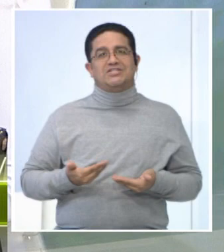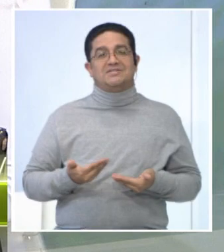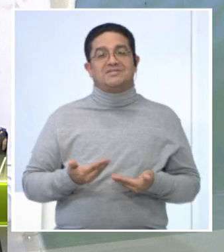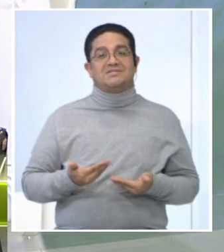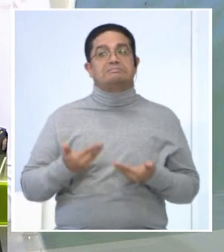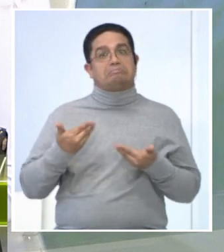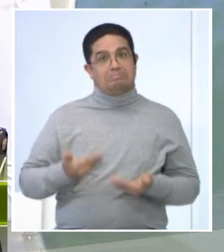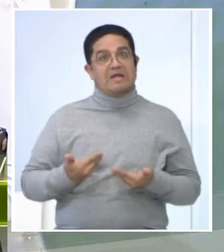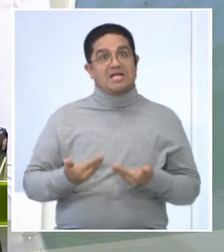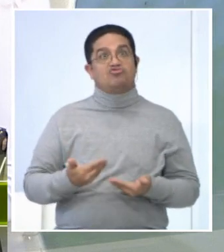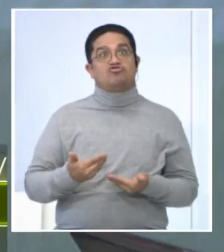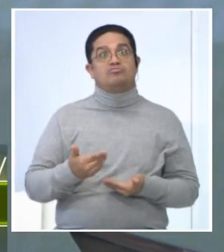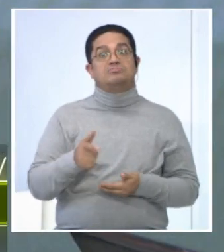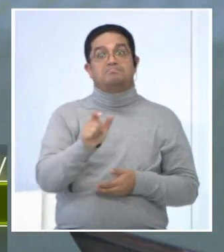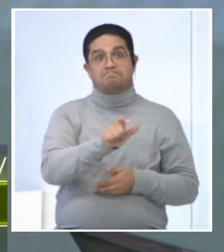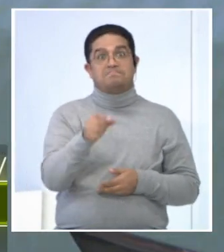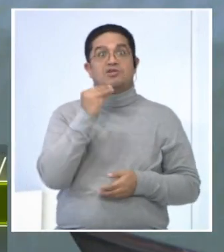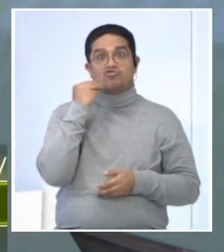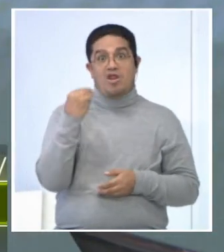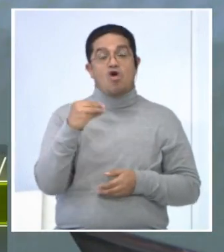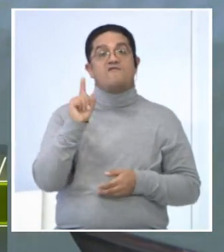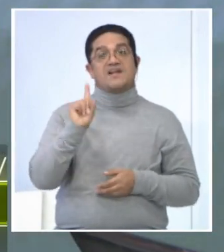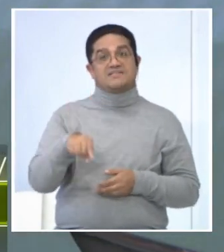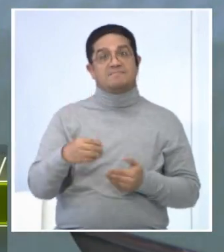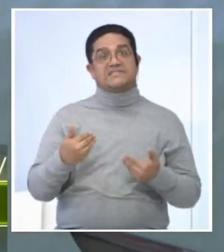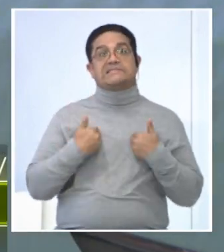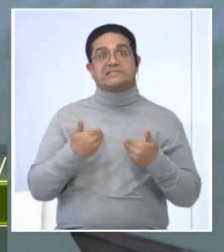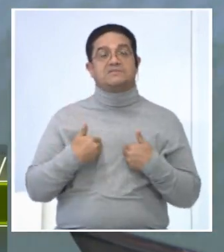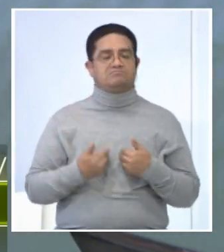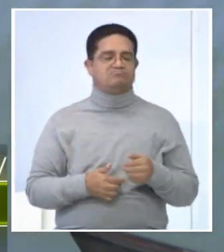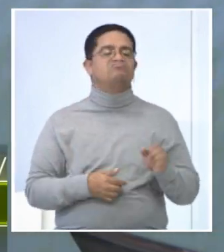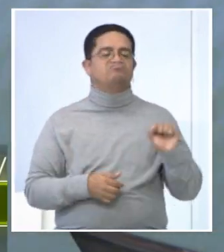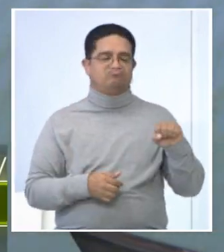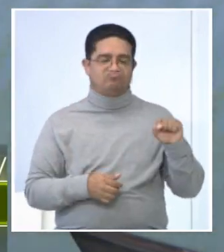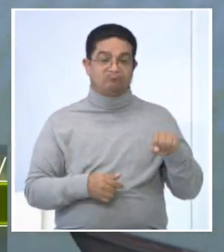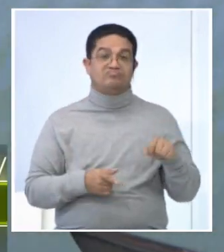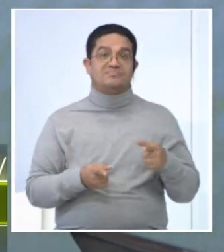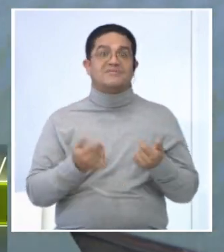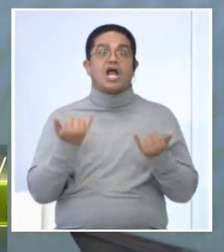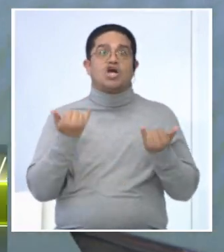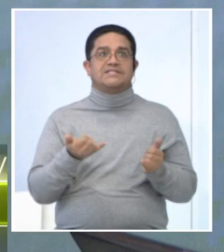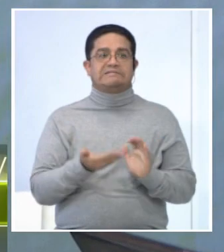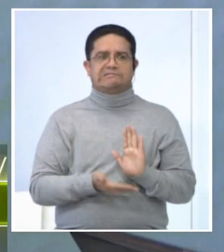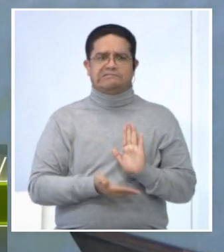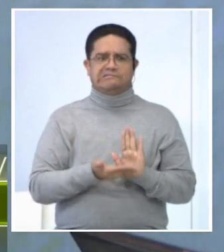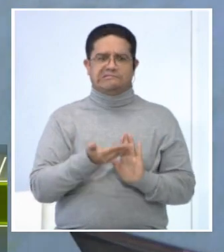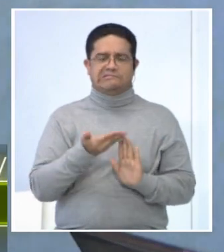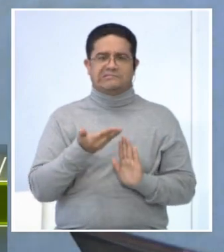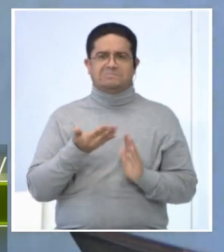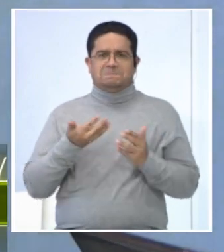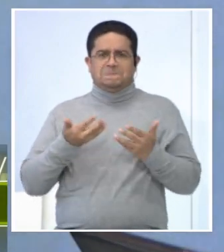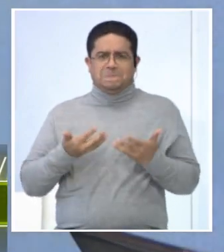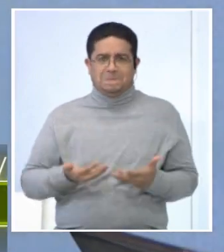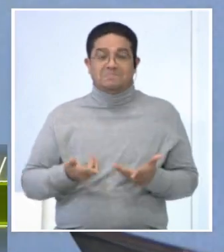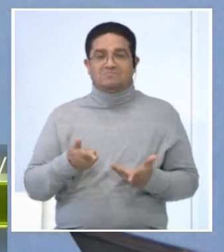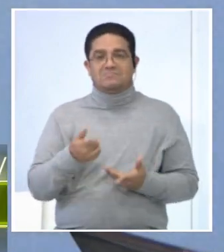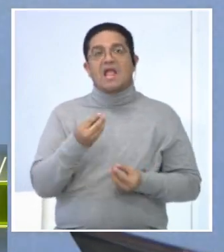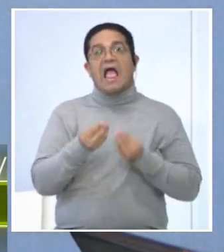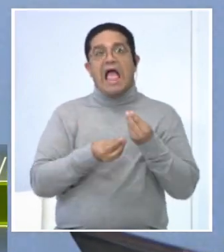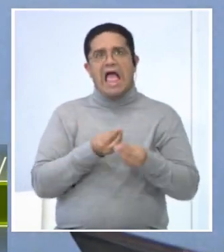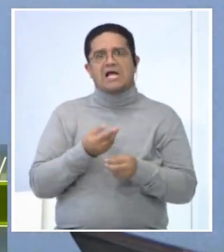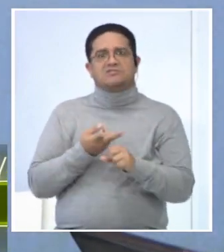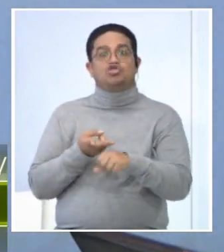factura incluso a personas jóvenes. Así es, así es. Bueno, hay un aumento de la presión intraarticular y por ende causa mucho más